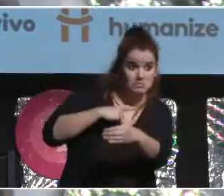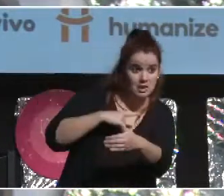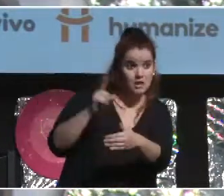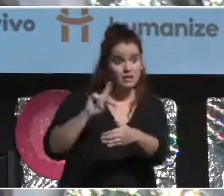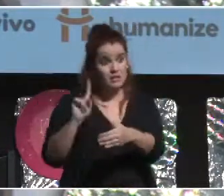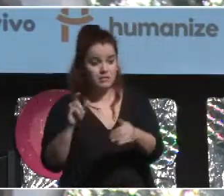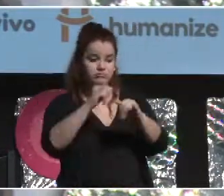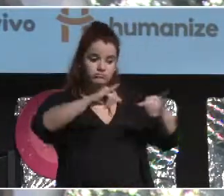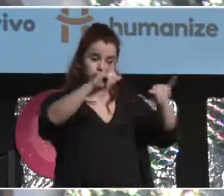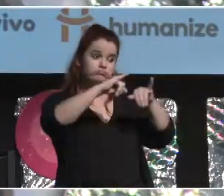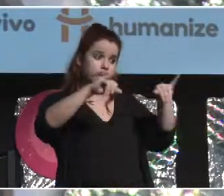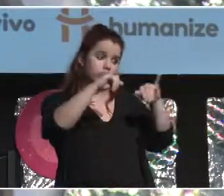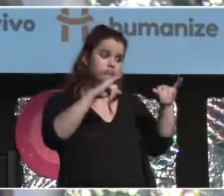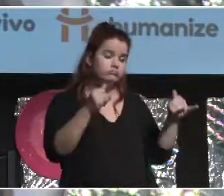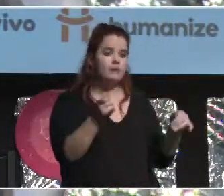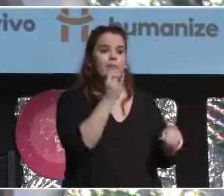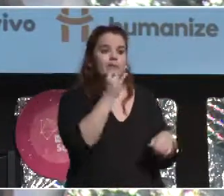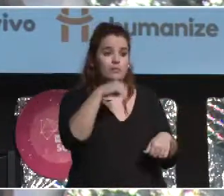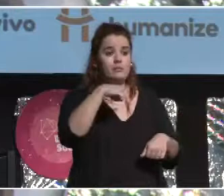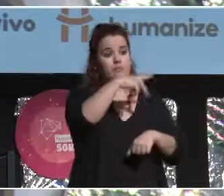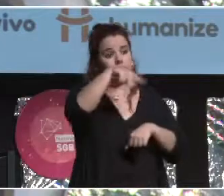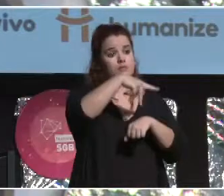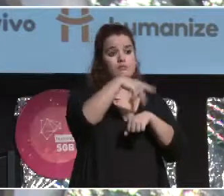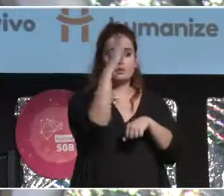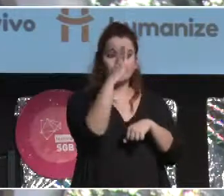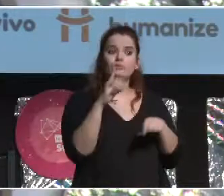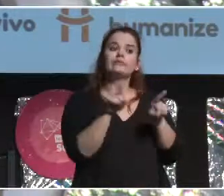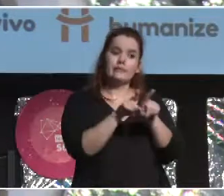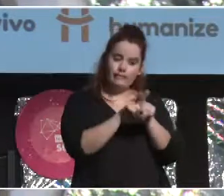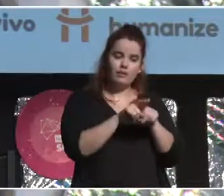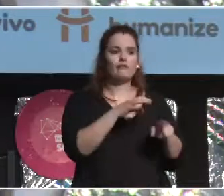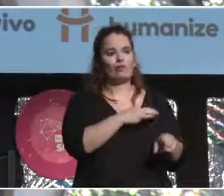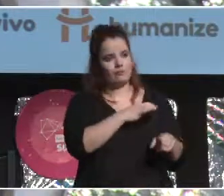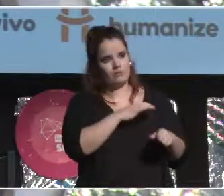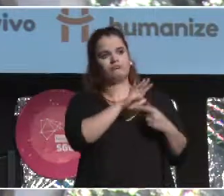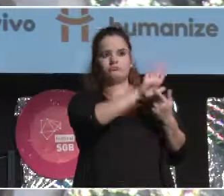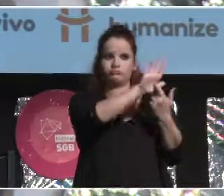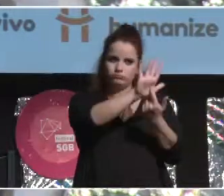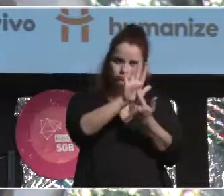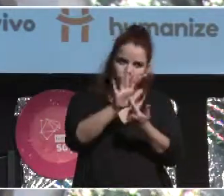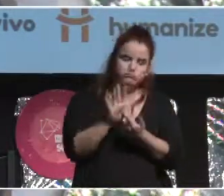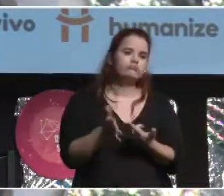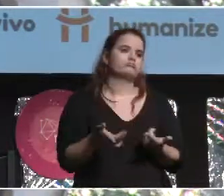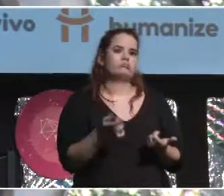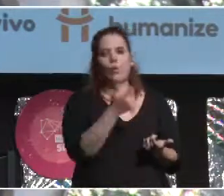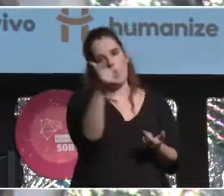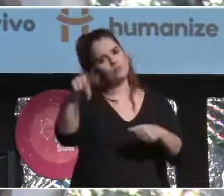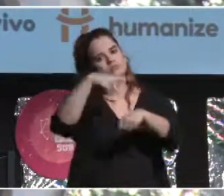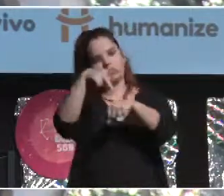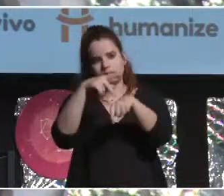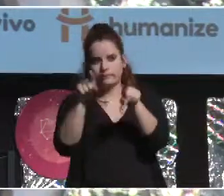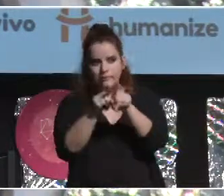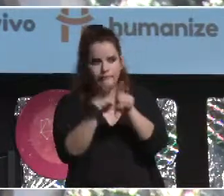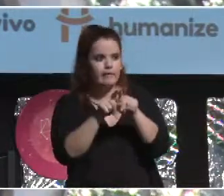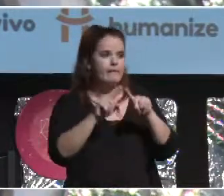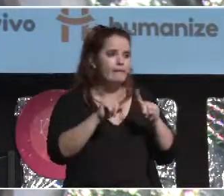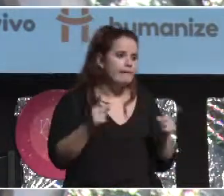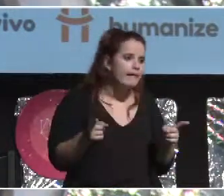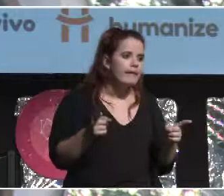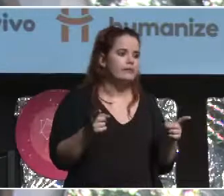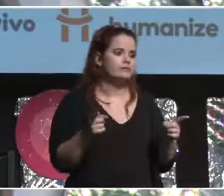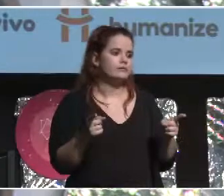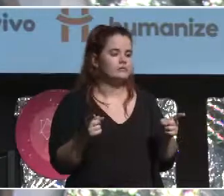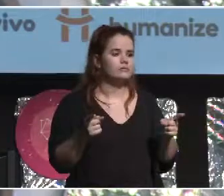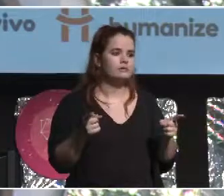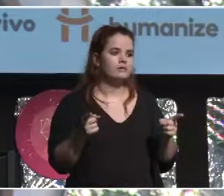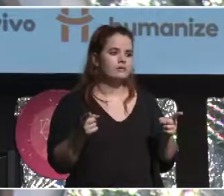de nuestros países, incluido Brasil, ha presentado algunos informes voluntarios. Este año estaba previsto que lo hiciera también, pero al final retiró su